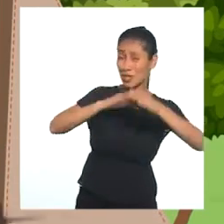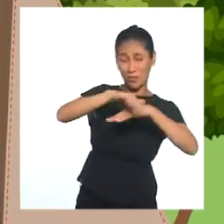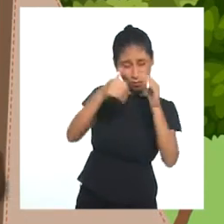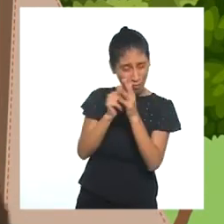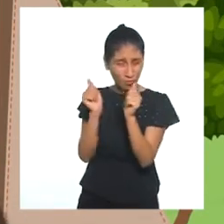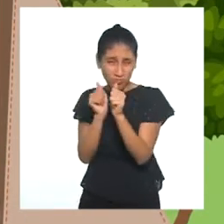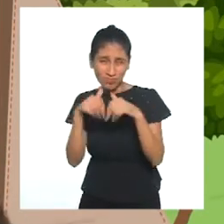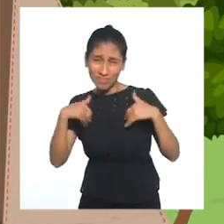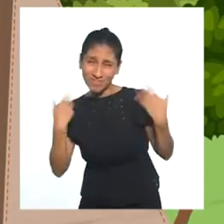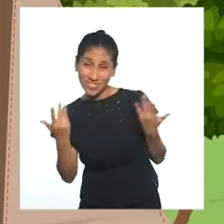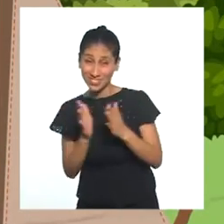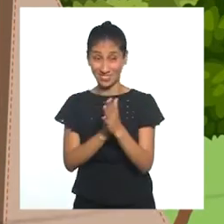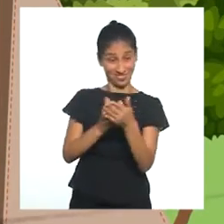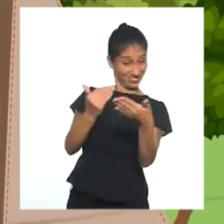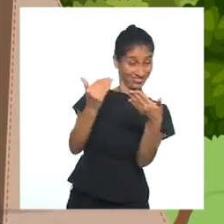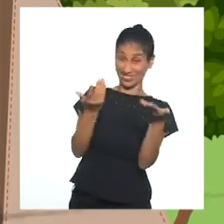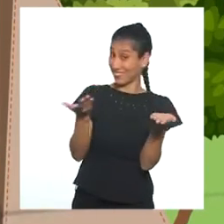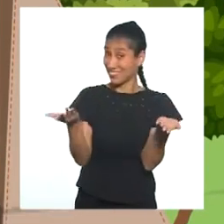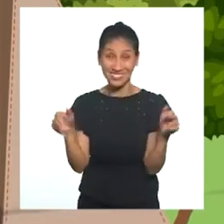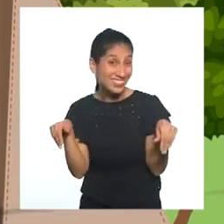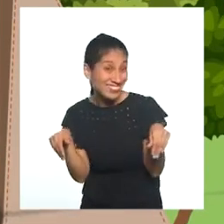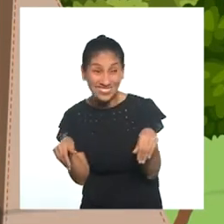necesitamos.